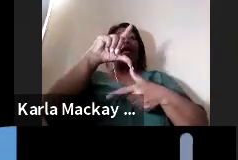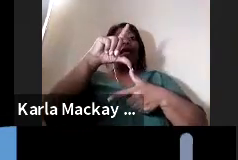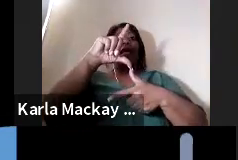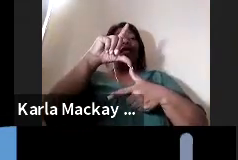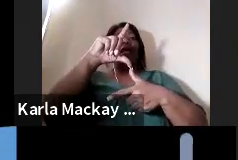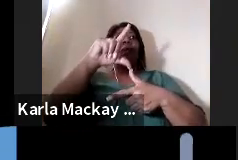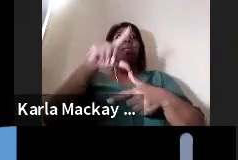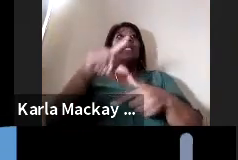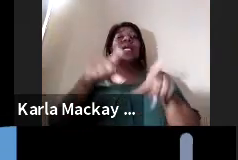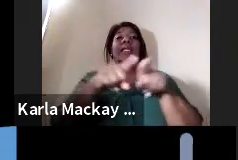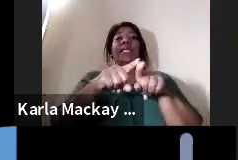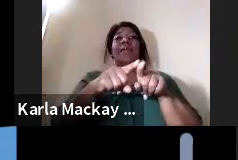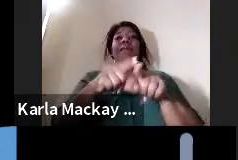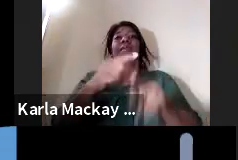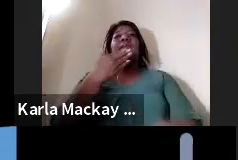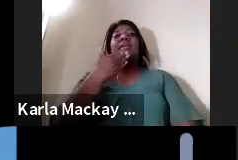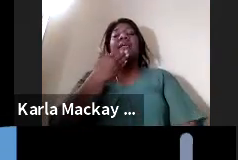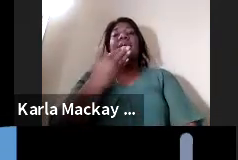y